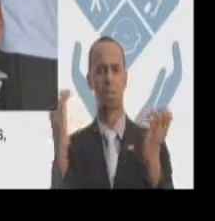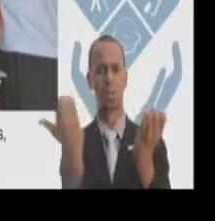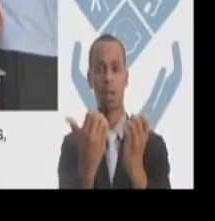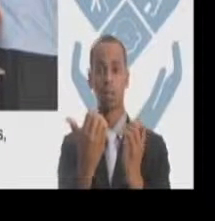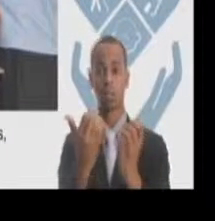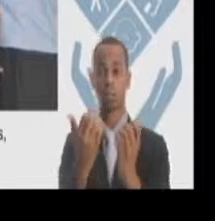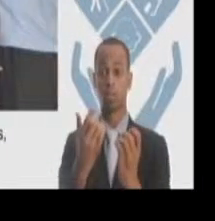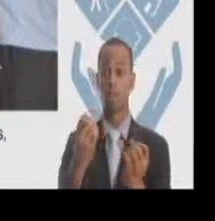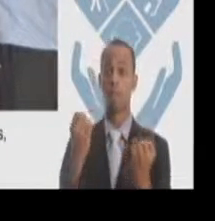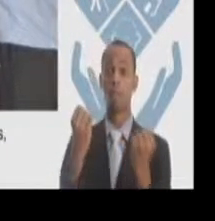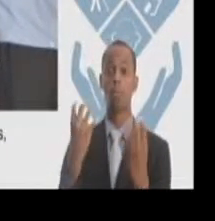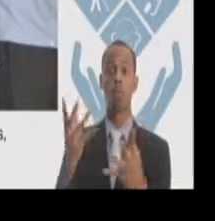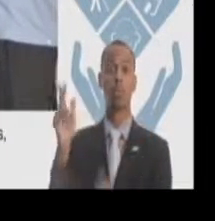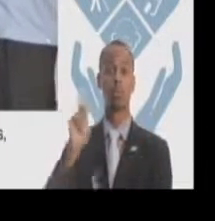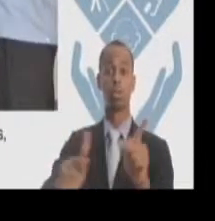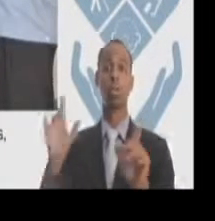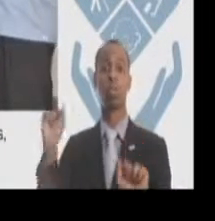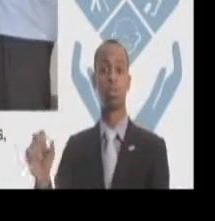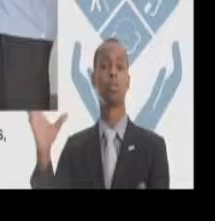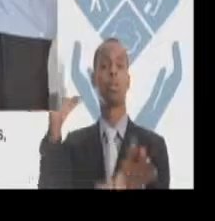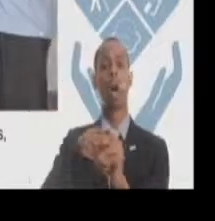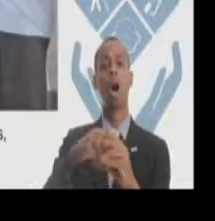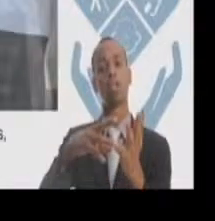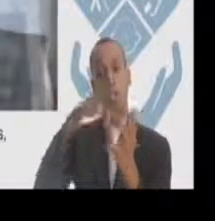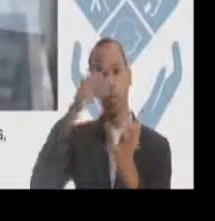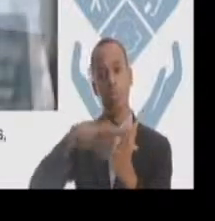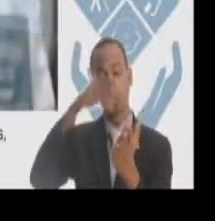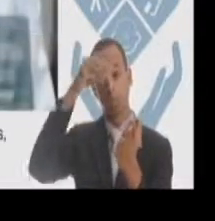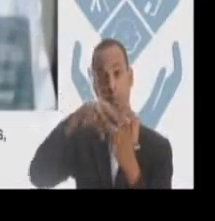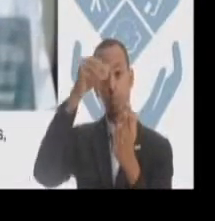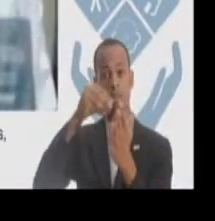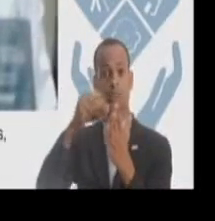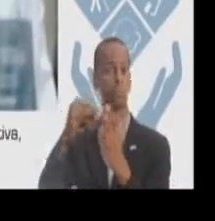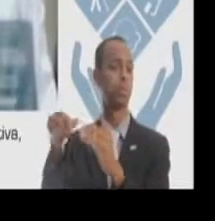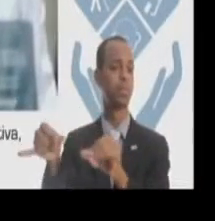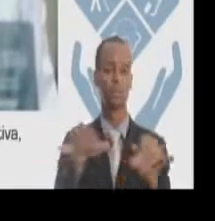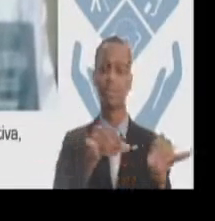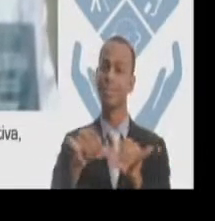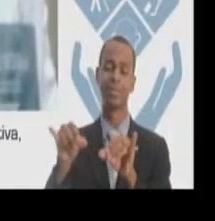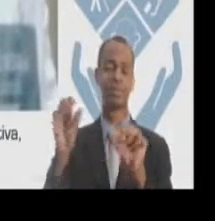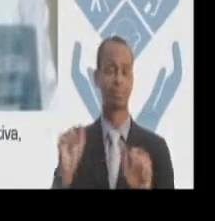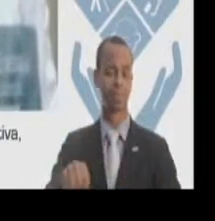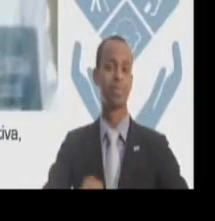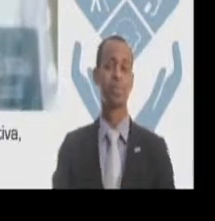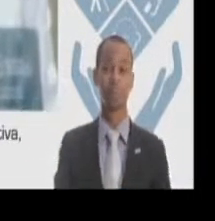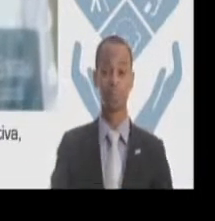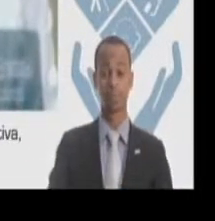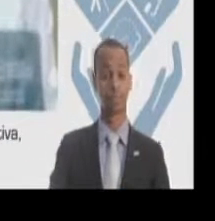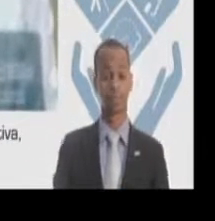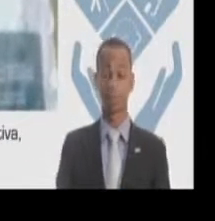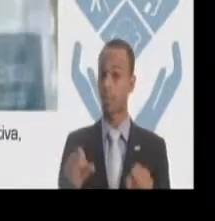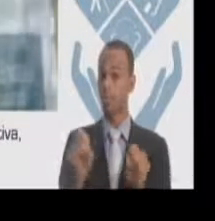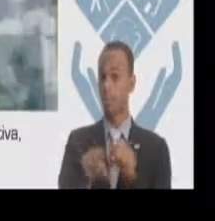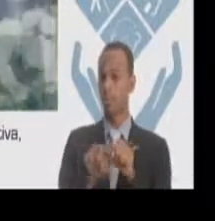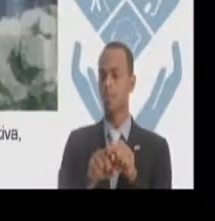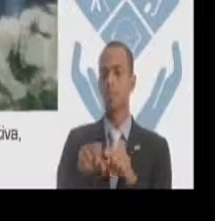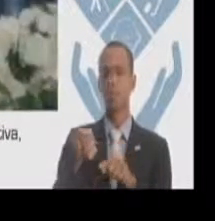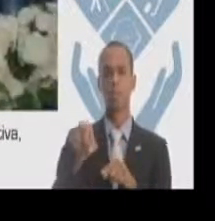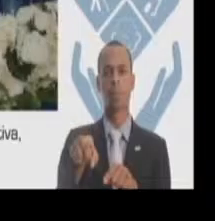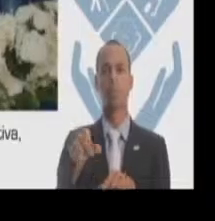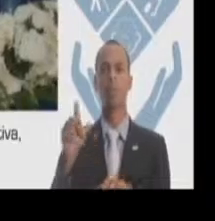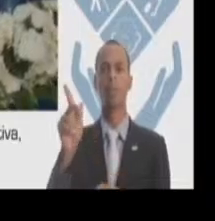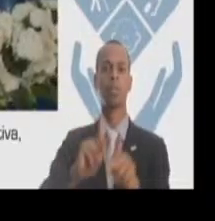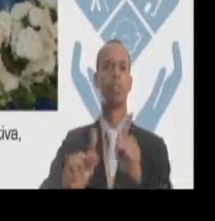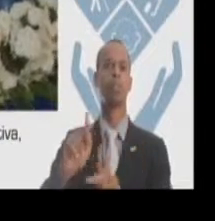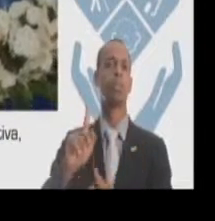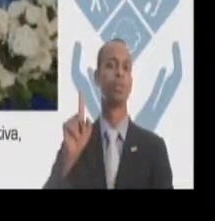construyeron accesos en playas públicas o reservas naturales. Y hay mucho interés